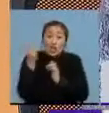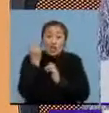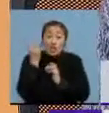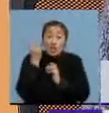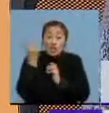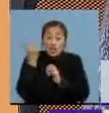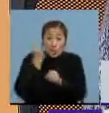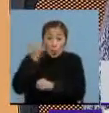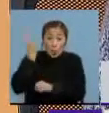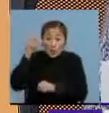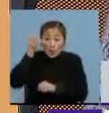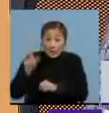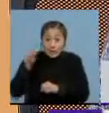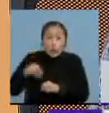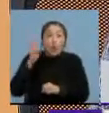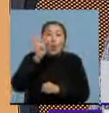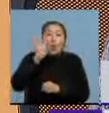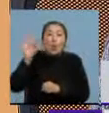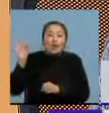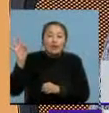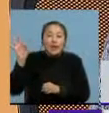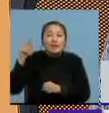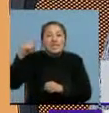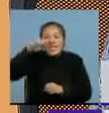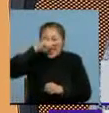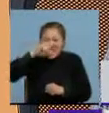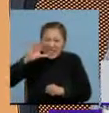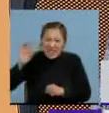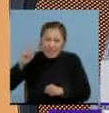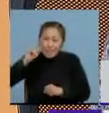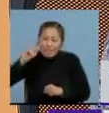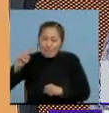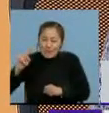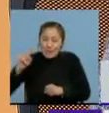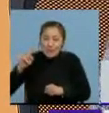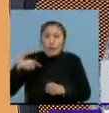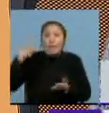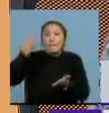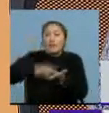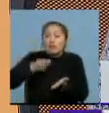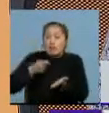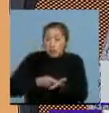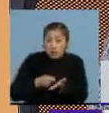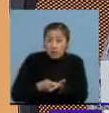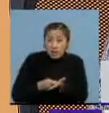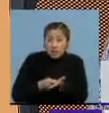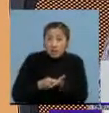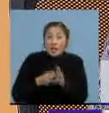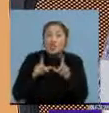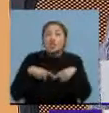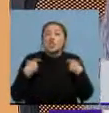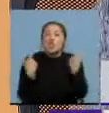país que tenemos un 40 por ciento 70.000 usuarios de los 200.000 usuarios residenciales con tarifas